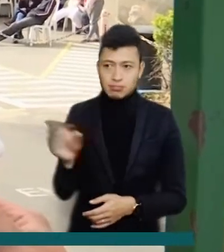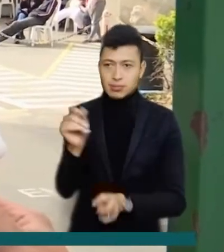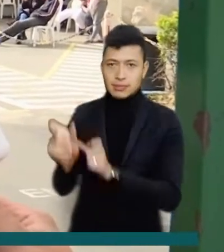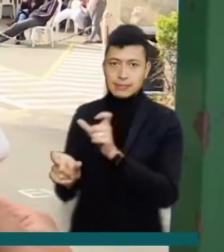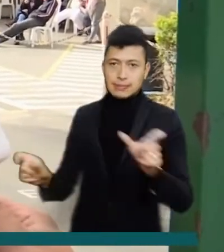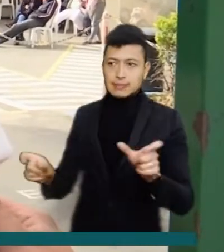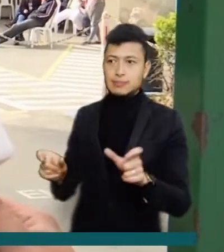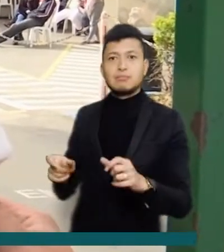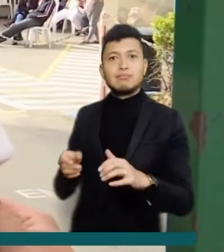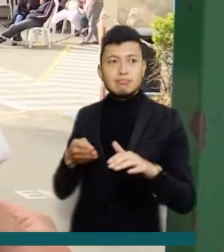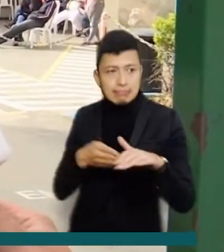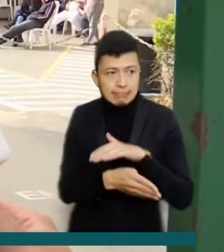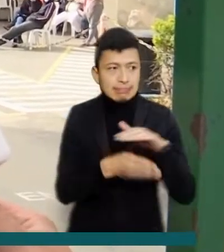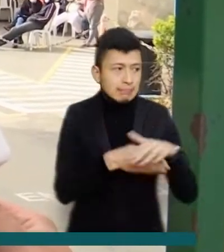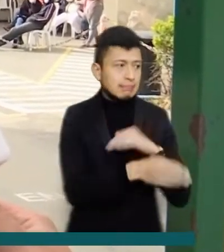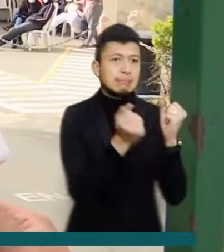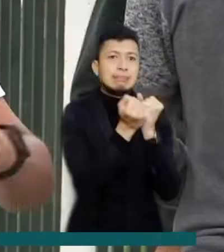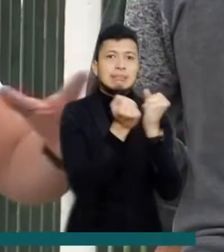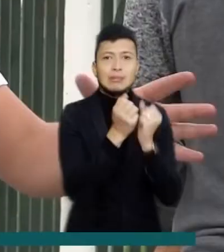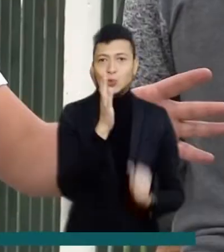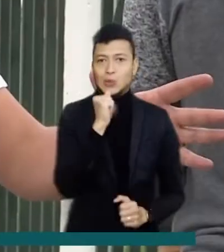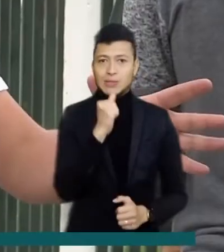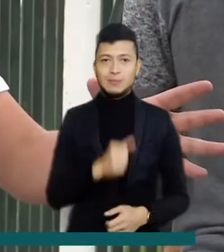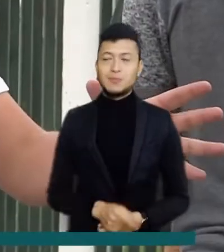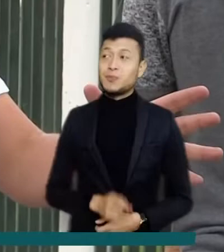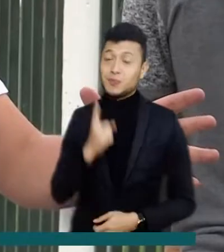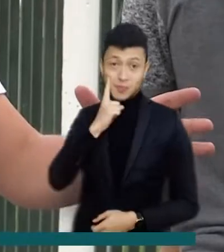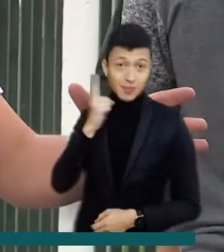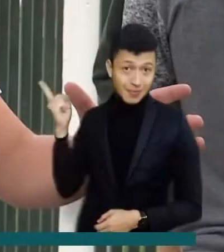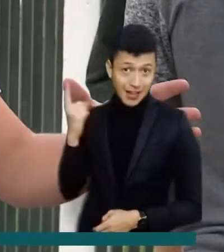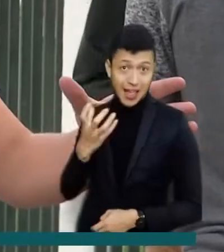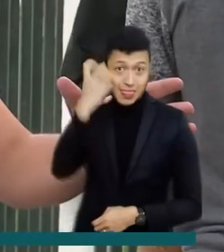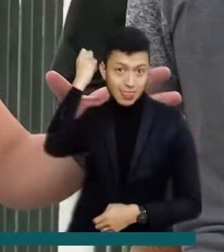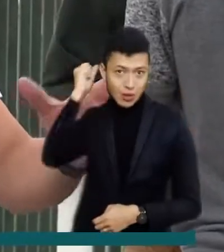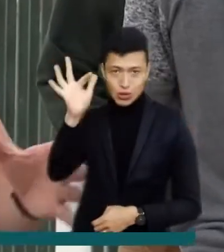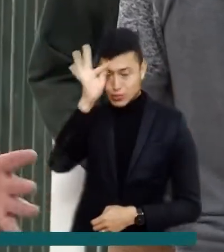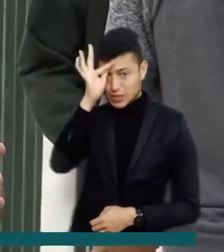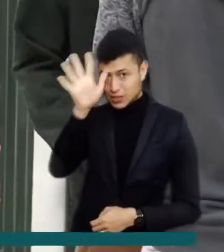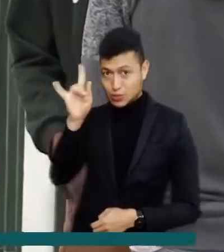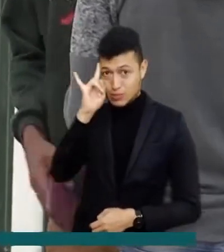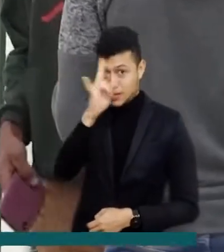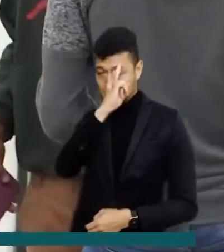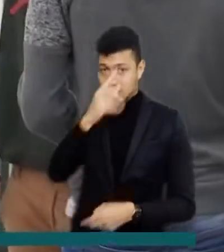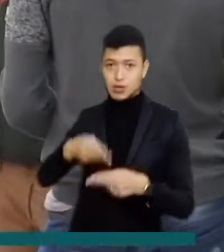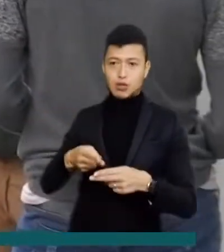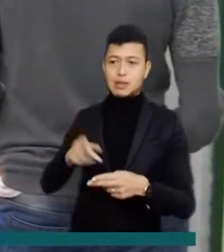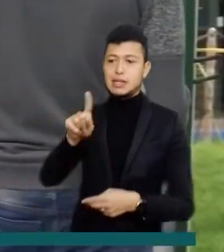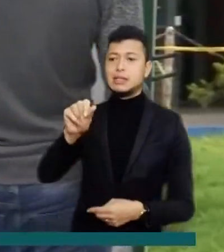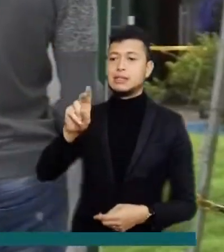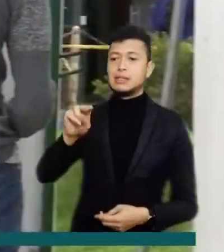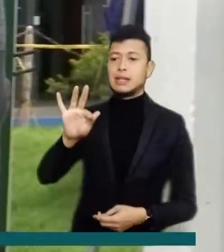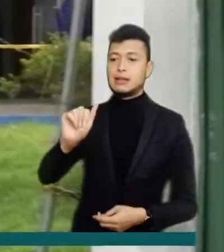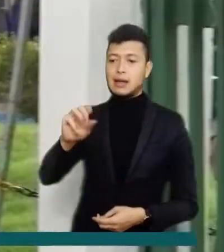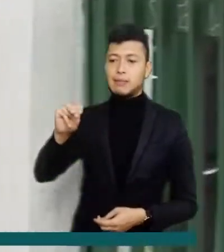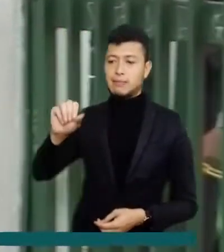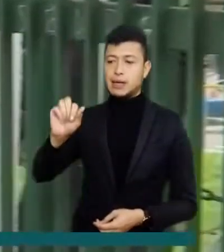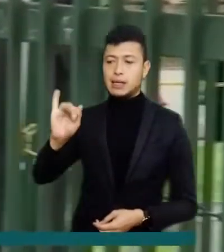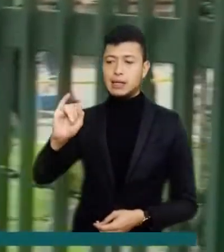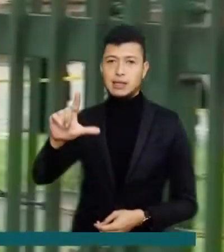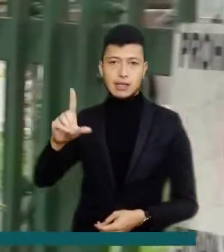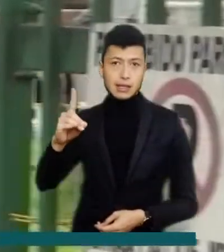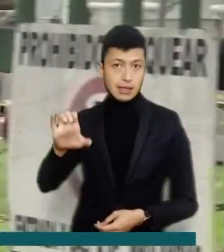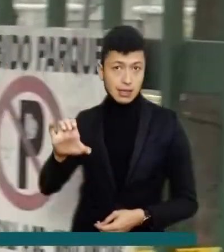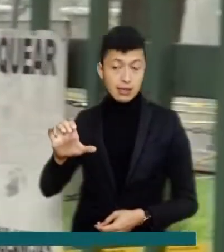entra todos los días y no hay espacio ni nada. Este es el antiguo hospital de Madrid Cundinamarca, el Hospital Santa Matilde. Los